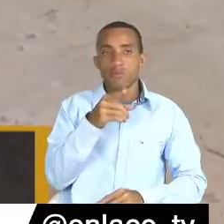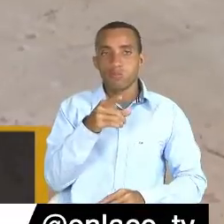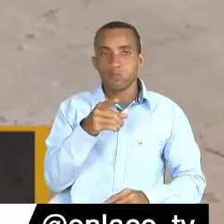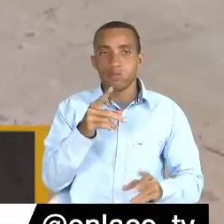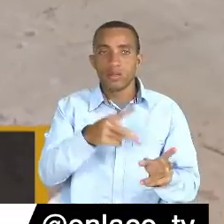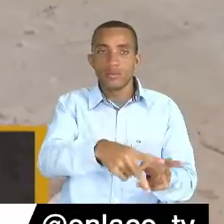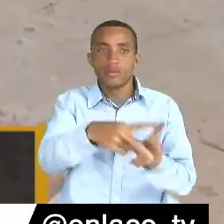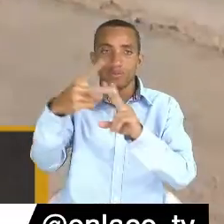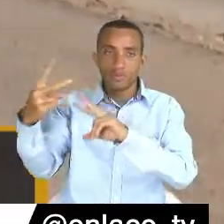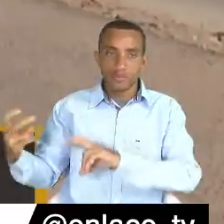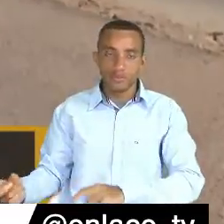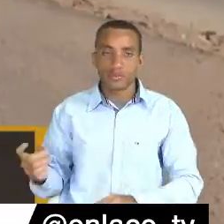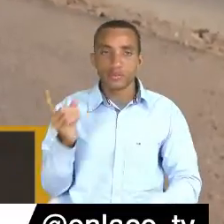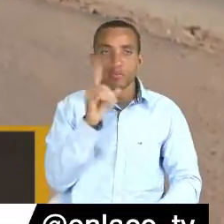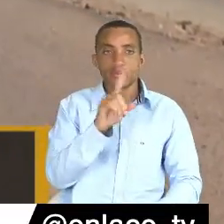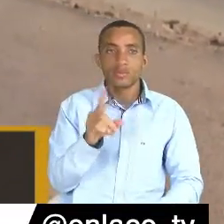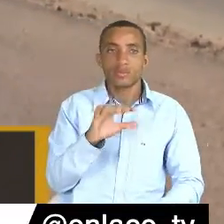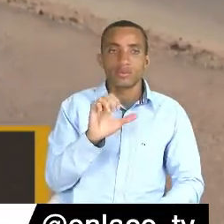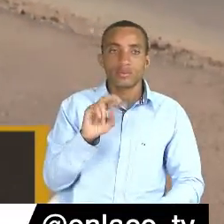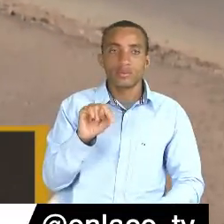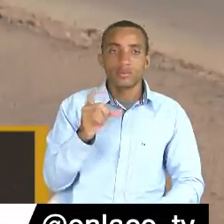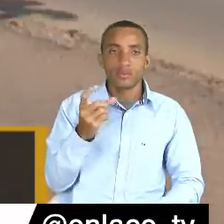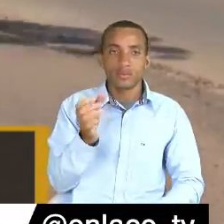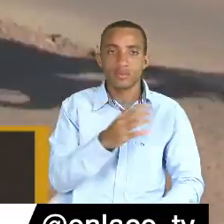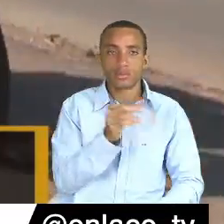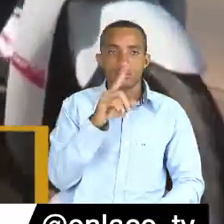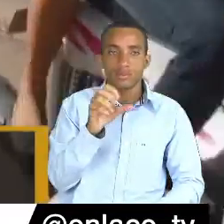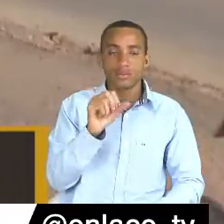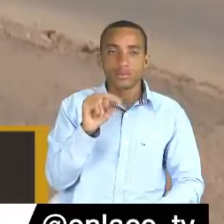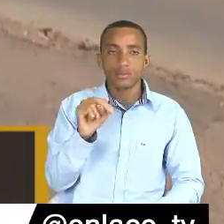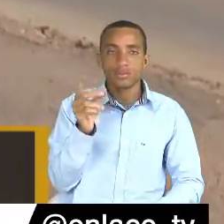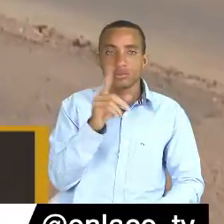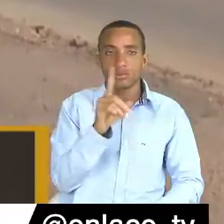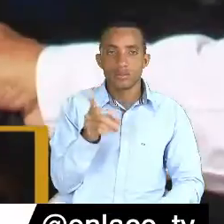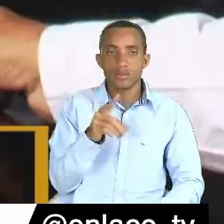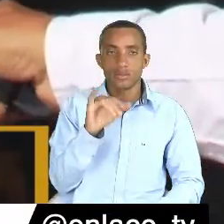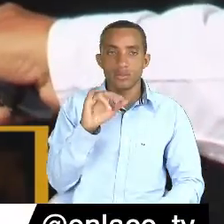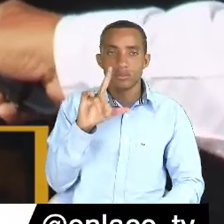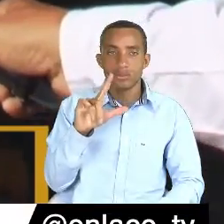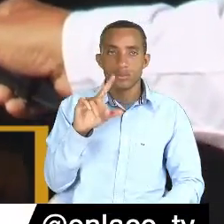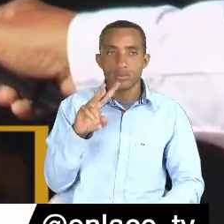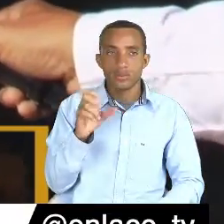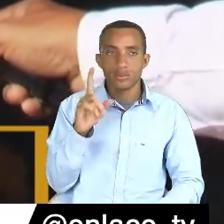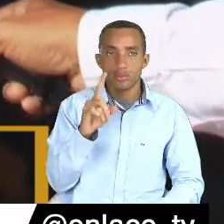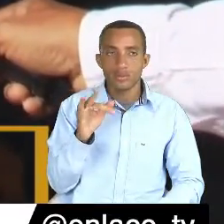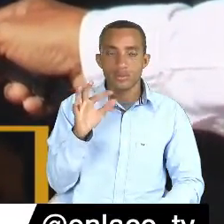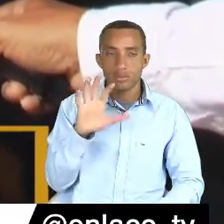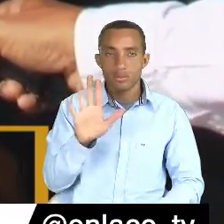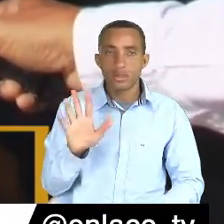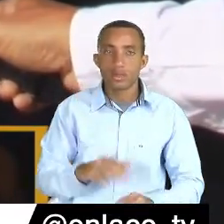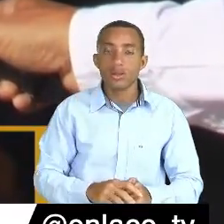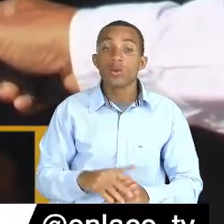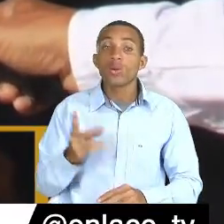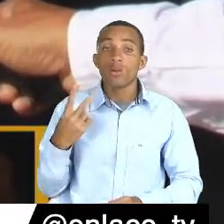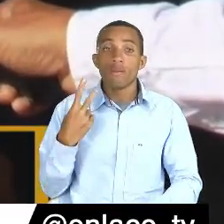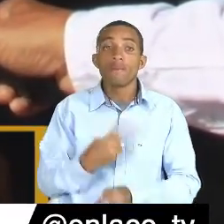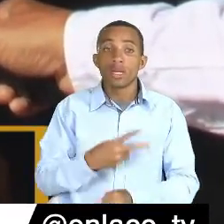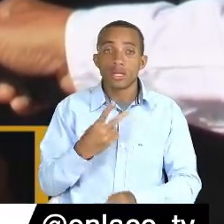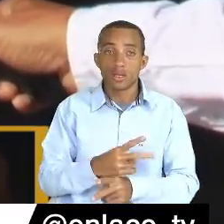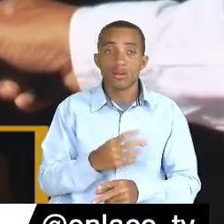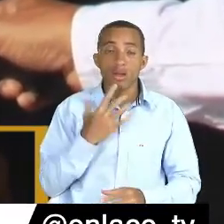de la Ciénaga San Silvestre y que amenaza con afectar de forma grave el tránsito por este sector. Eso es un peligro para la humanidad, para todo el mundo. El que venga